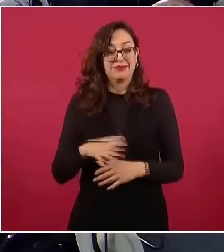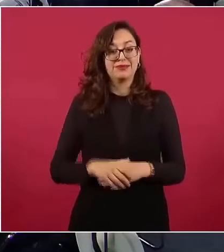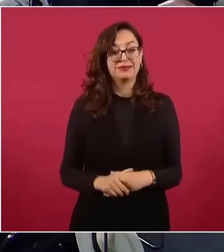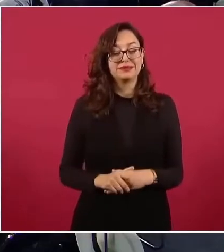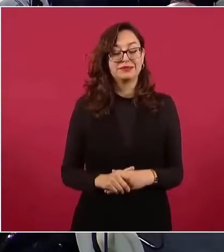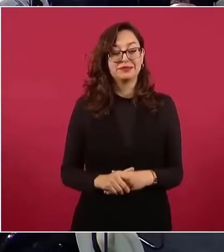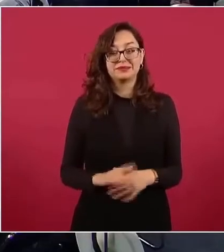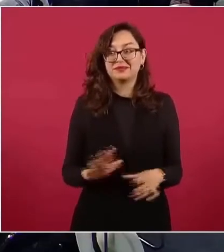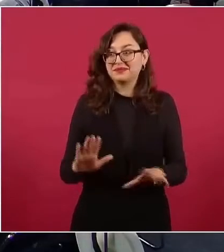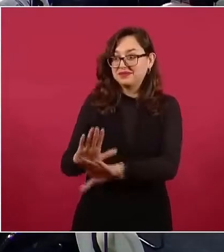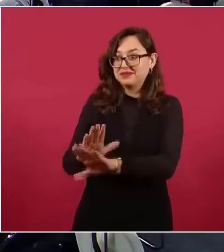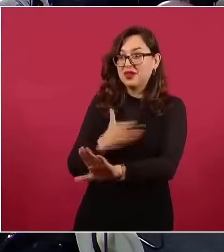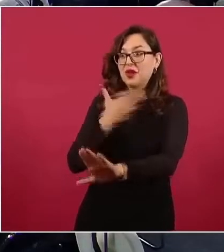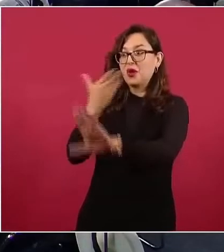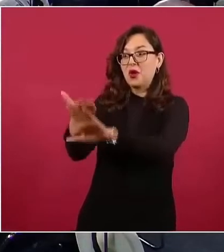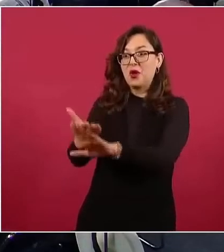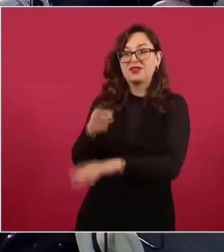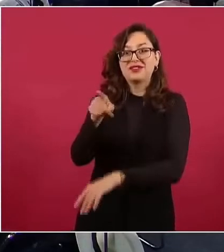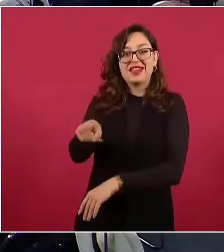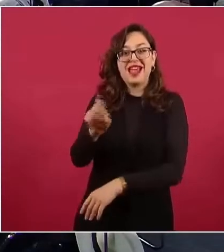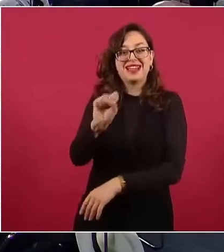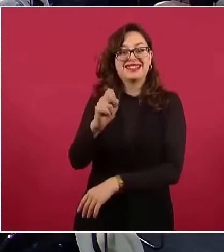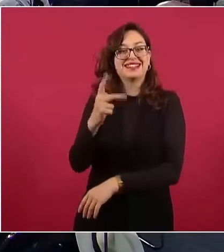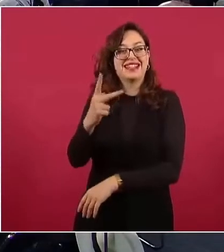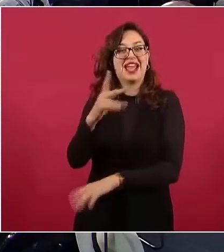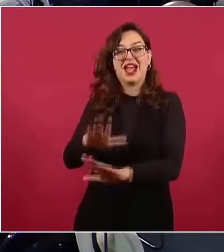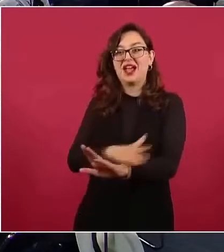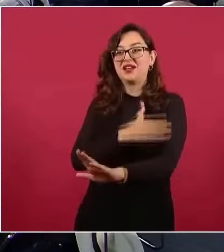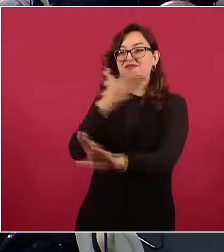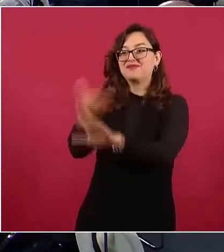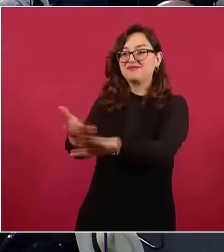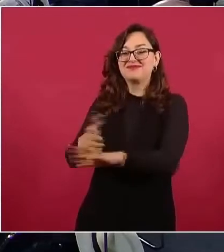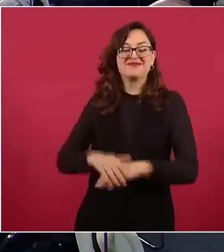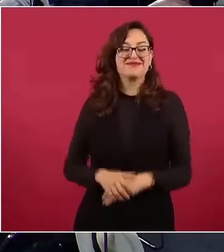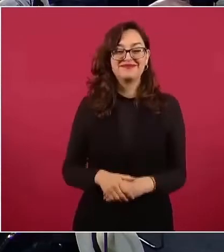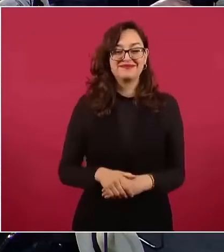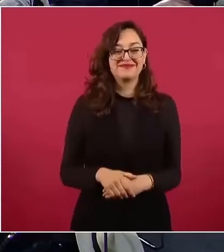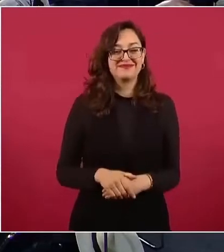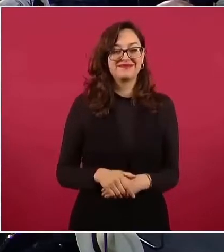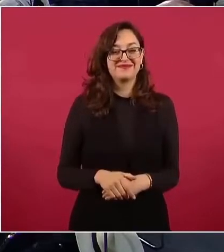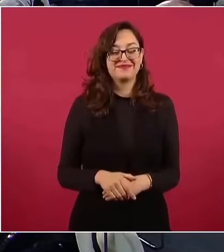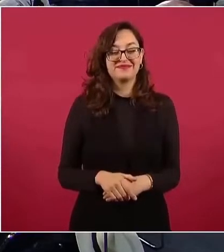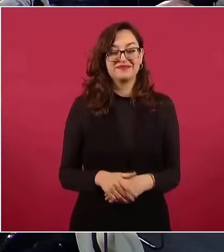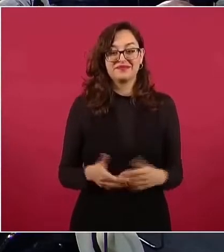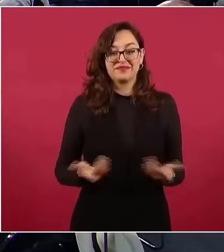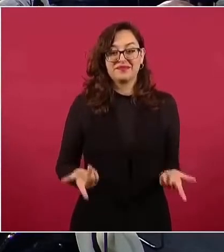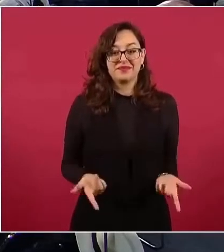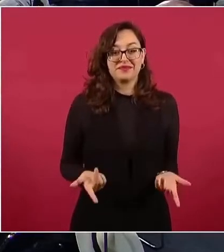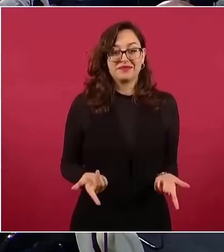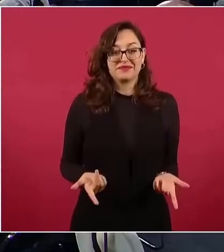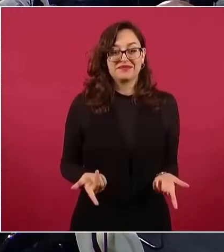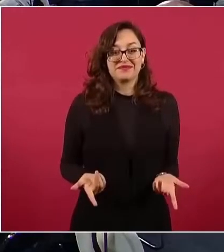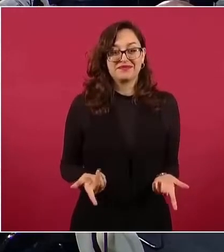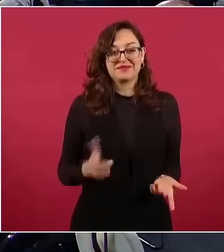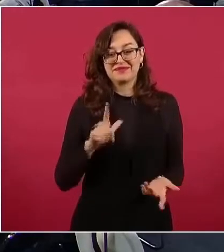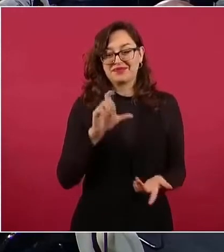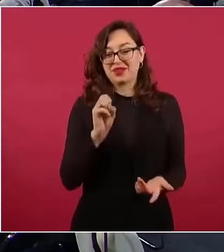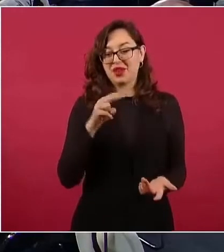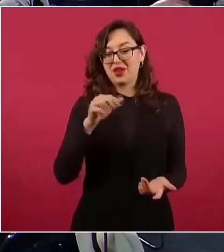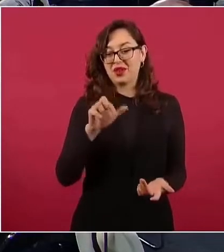O sea que, ¿cómo se llama el señor? Leonardo Curcio. Leonardo Curcio. Ya la libró porque